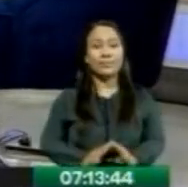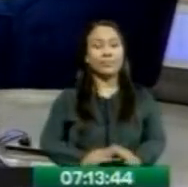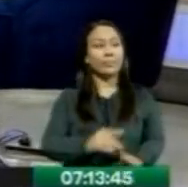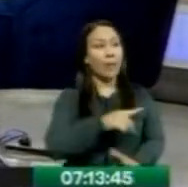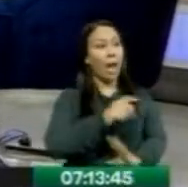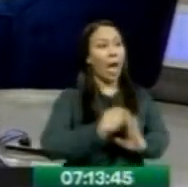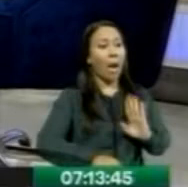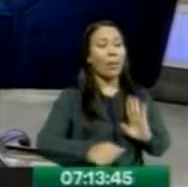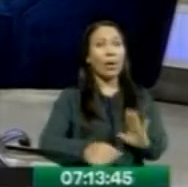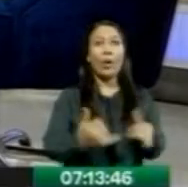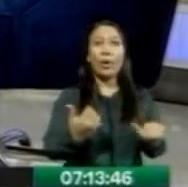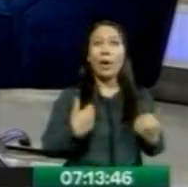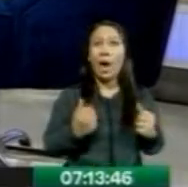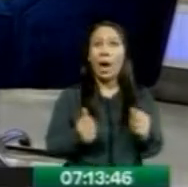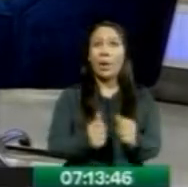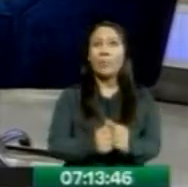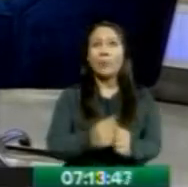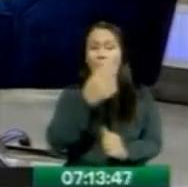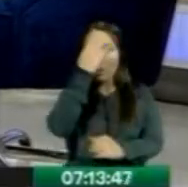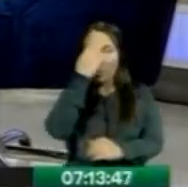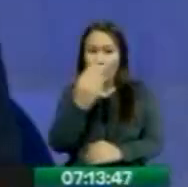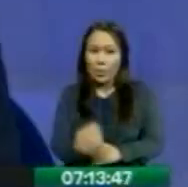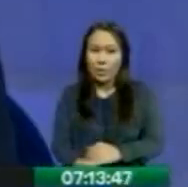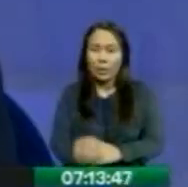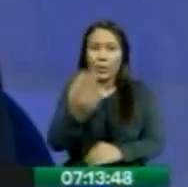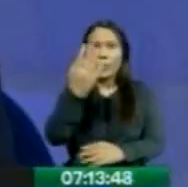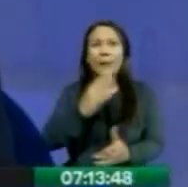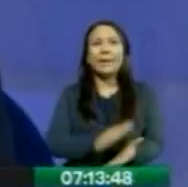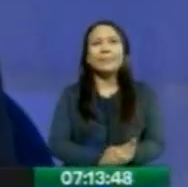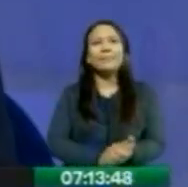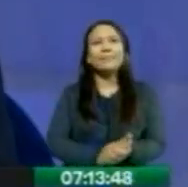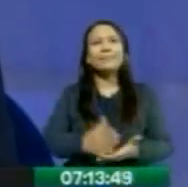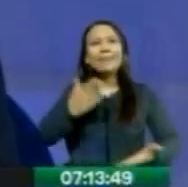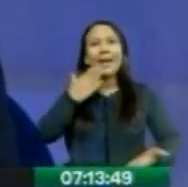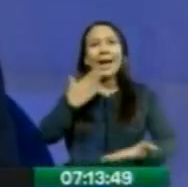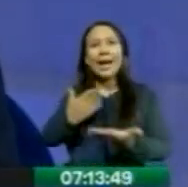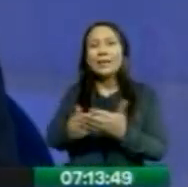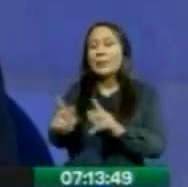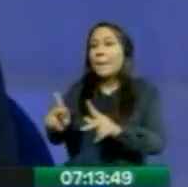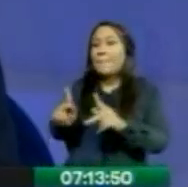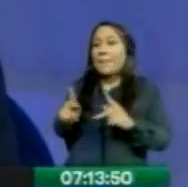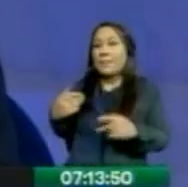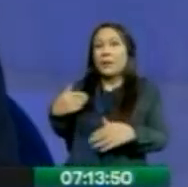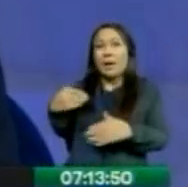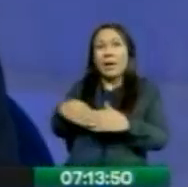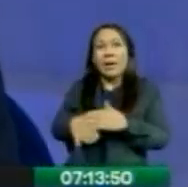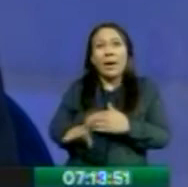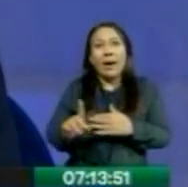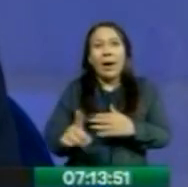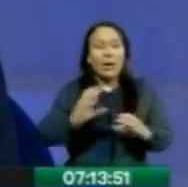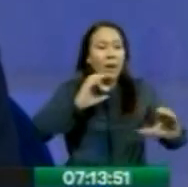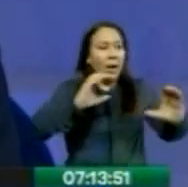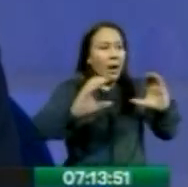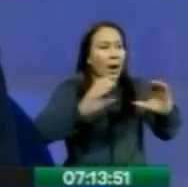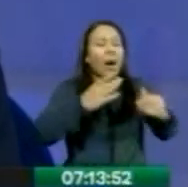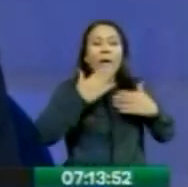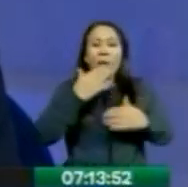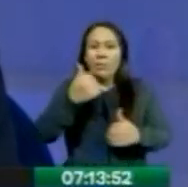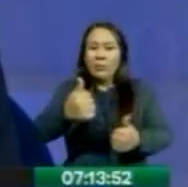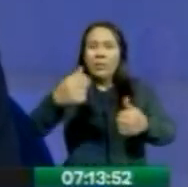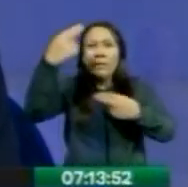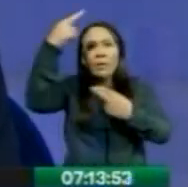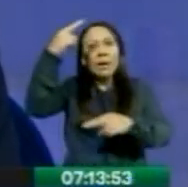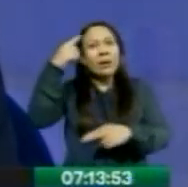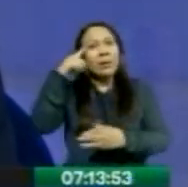qué bueno que nos acompañe. Buenos días y bienvenido. Muy buenos días y muchísimas gracias por permitirnos este espacio para comunicar las buenas noticias que tiene la